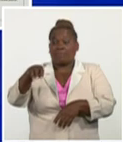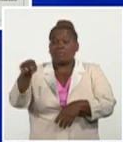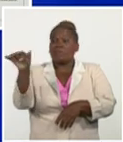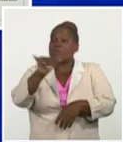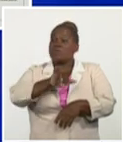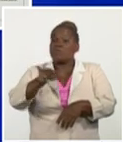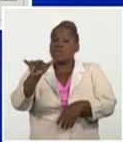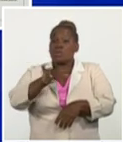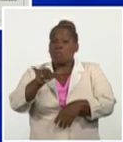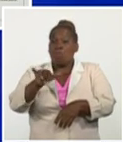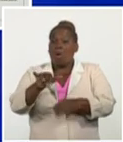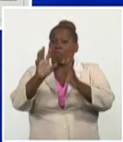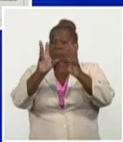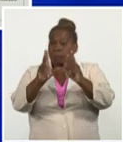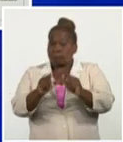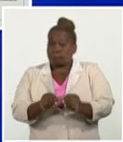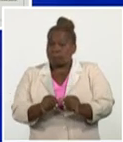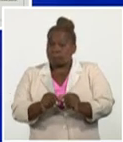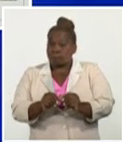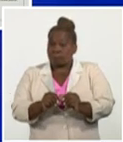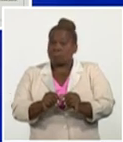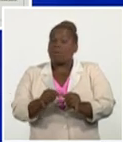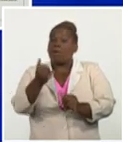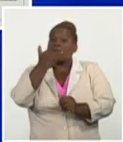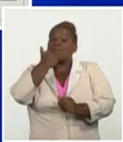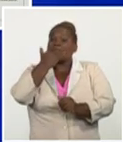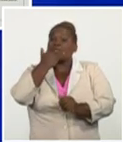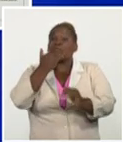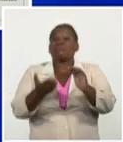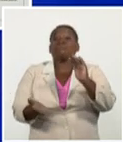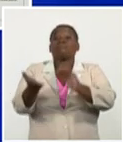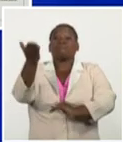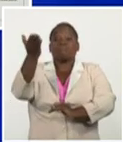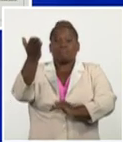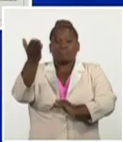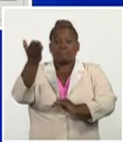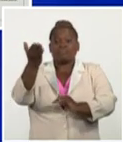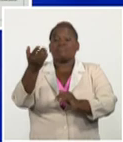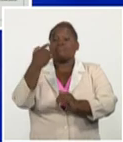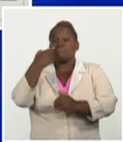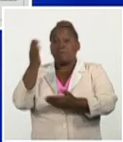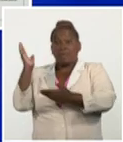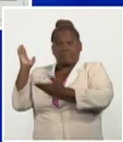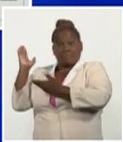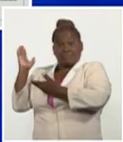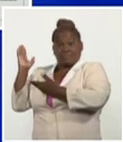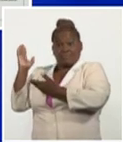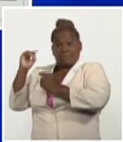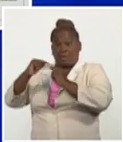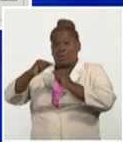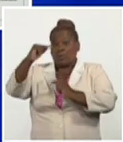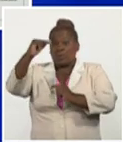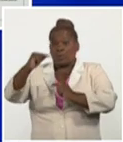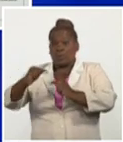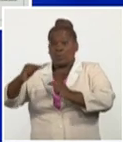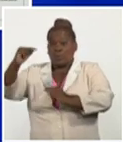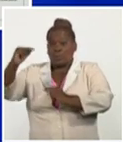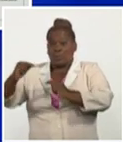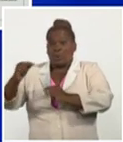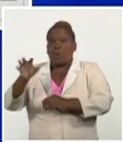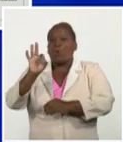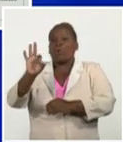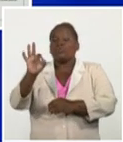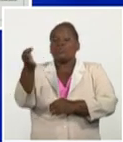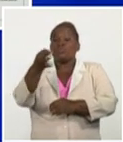una tasa de incidencia elevada. Como ven, la composición es de 8 municipios de la provincia